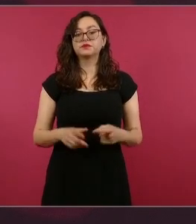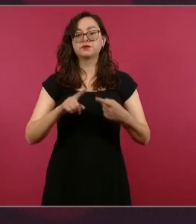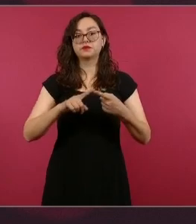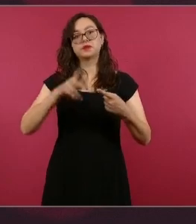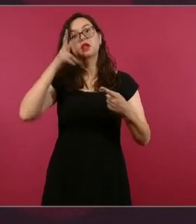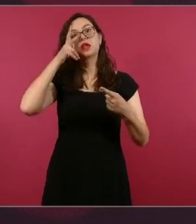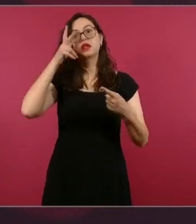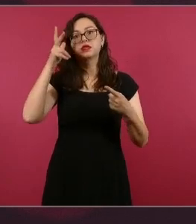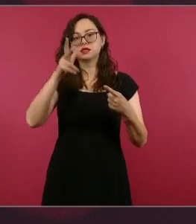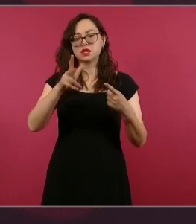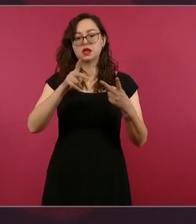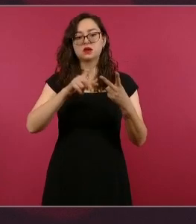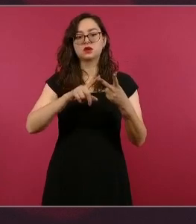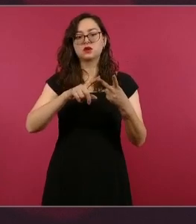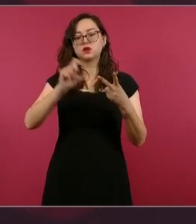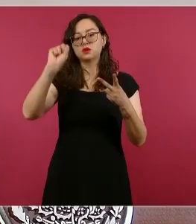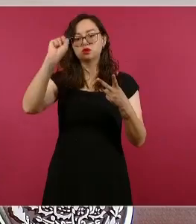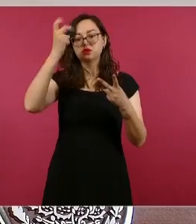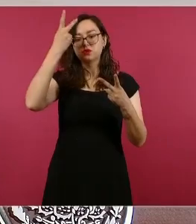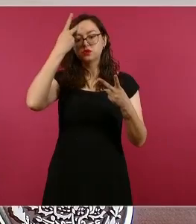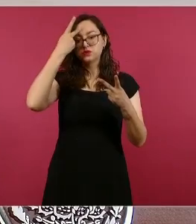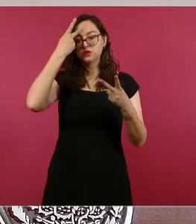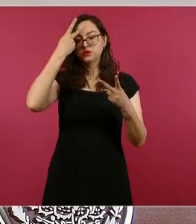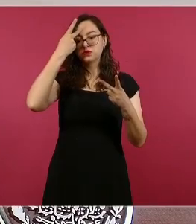Hidalgo, San Luis Potosí,